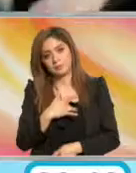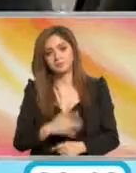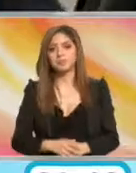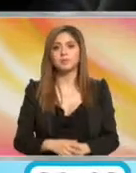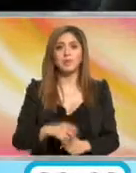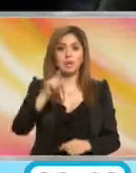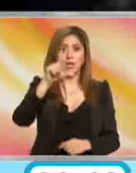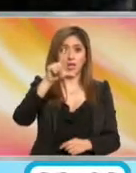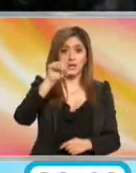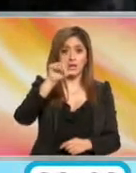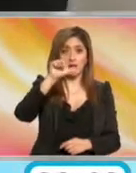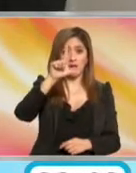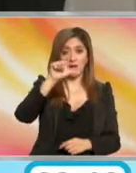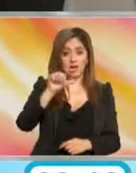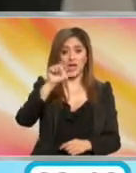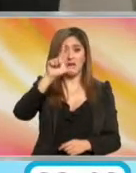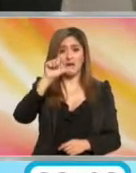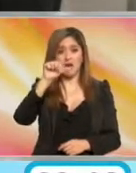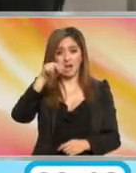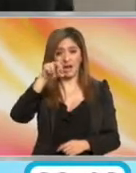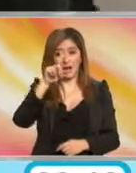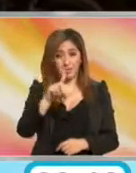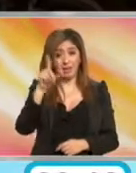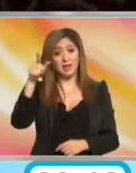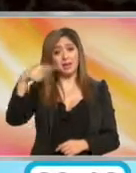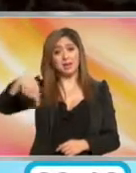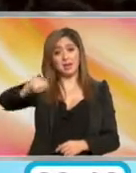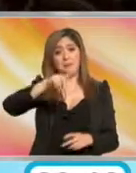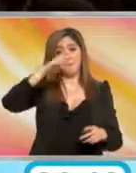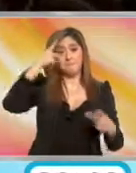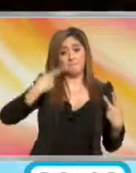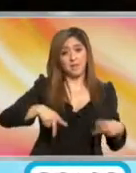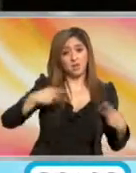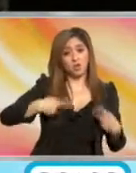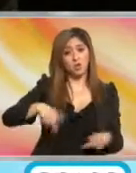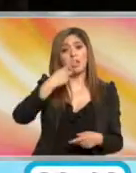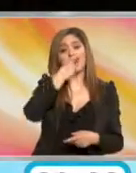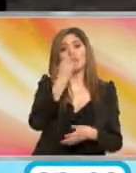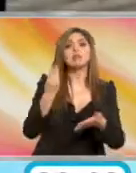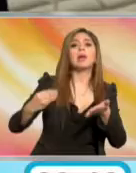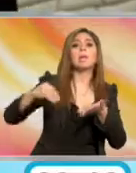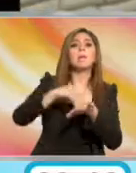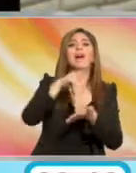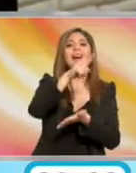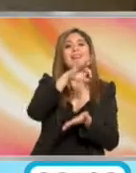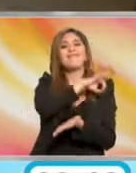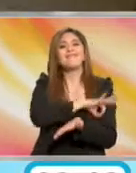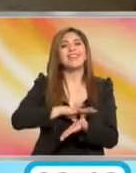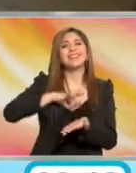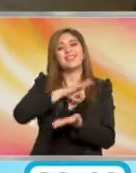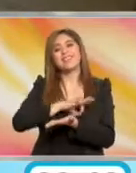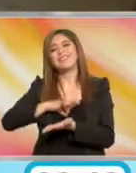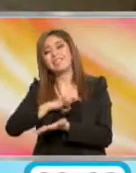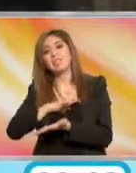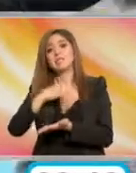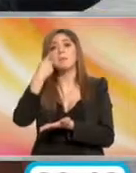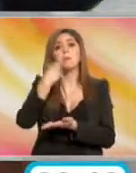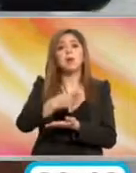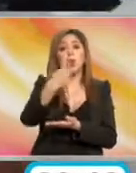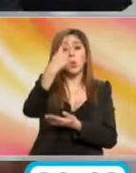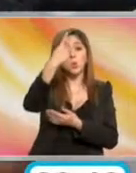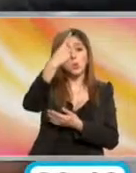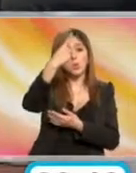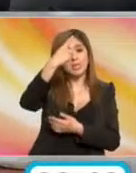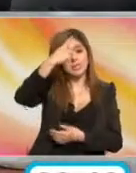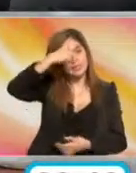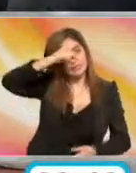mundo la considera como una película muy feliz, Sí. muy de felicidad, tiene su toque melancólico Sí. y nostálgico. No acaba tan feliz